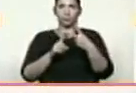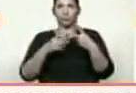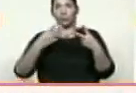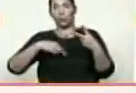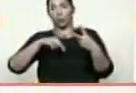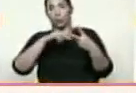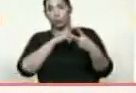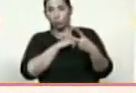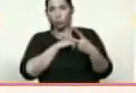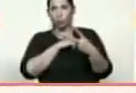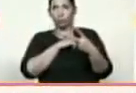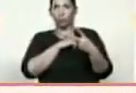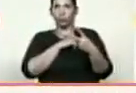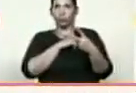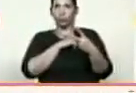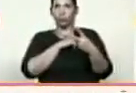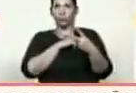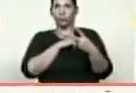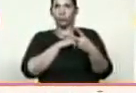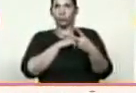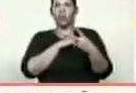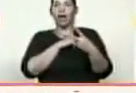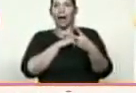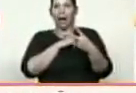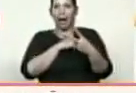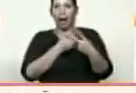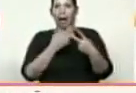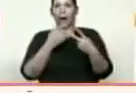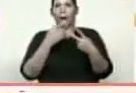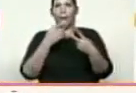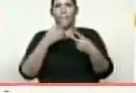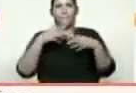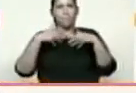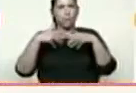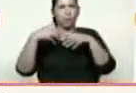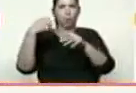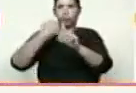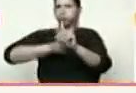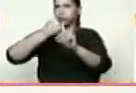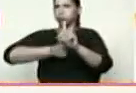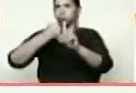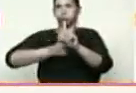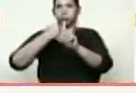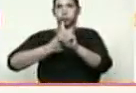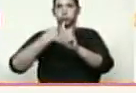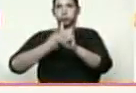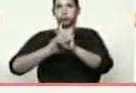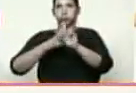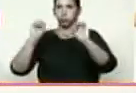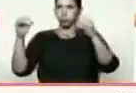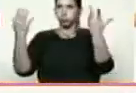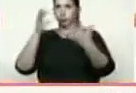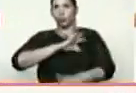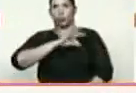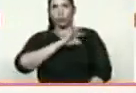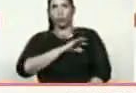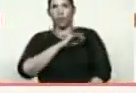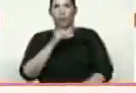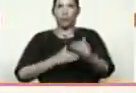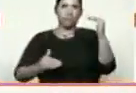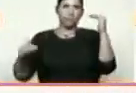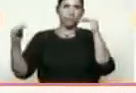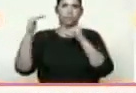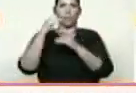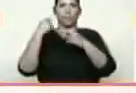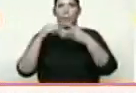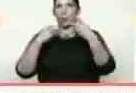estábamos con Chávez, nadando contra la corriente, logrando los indicadores sociales. Alcanzamos las metas del milenio antes